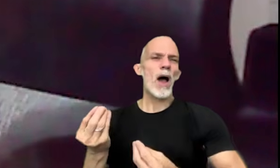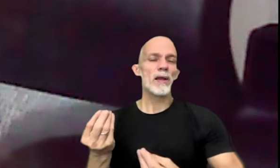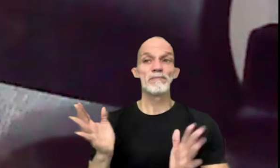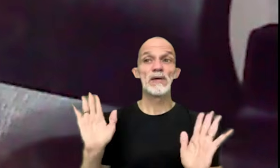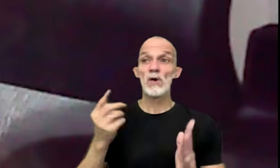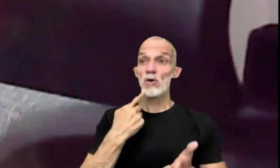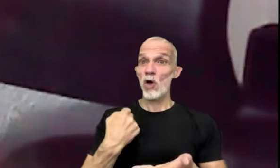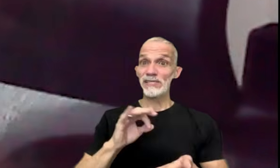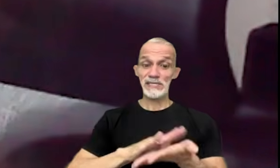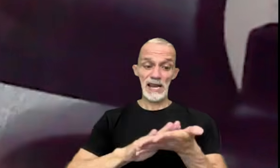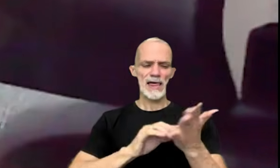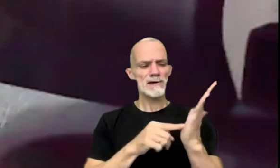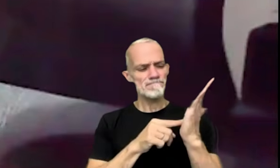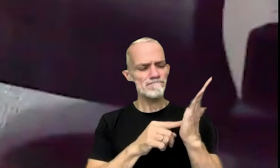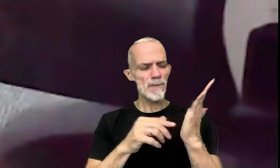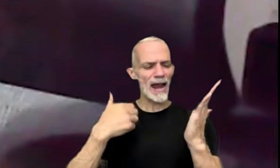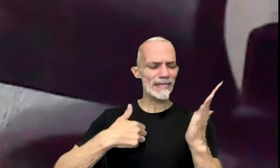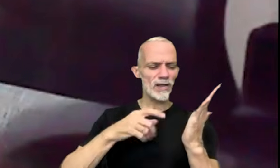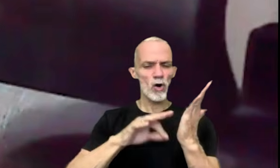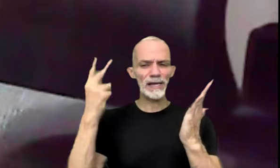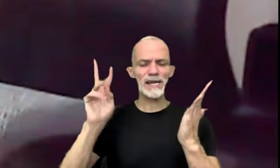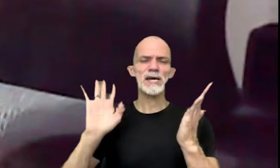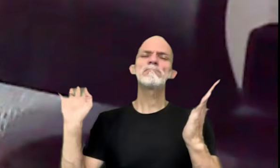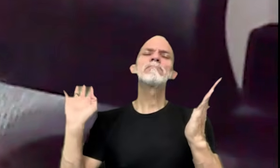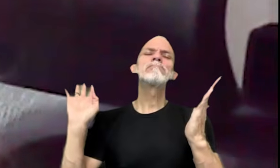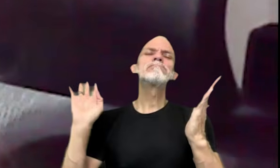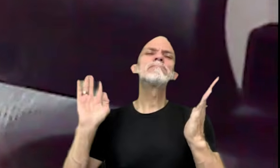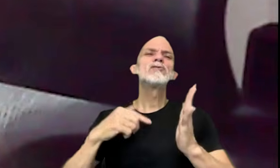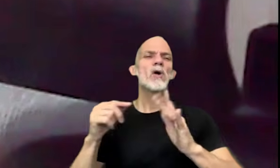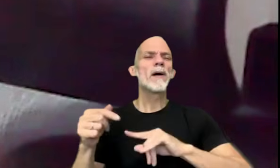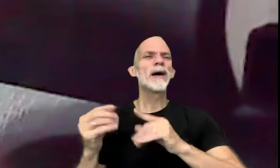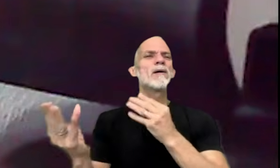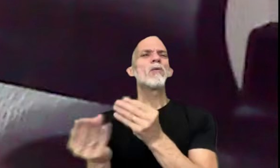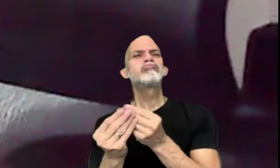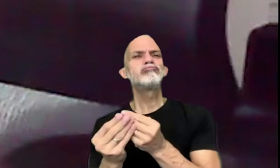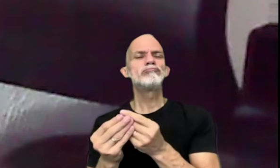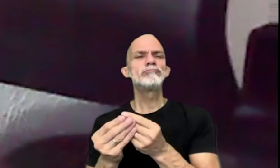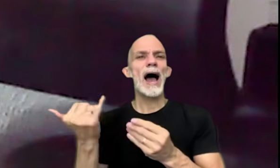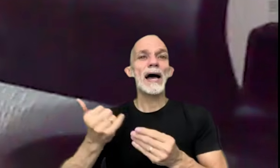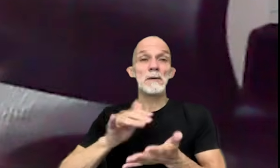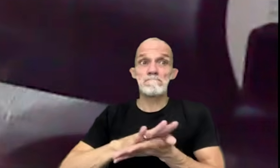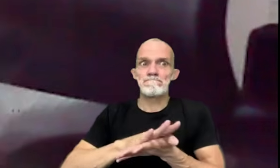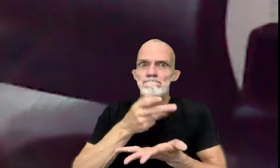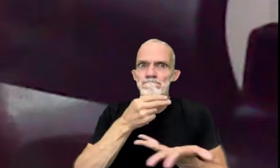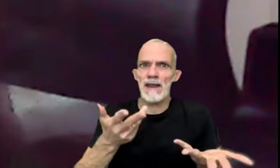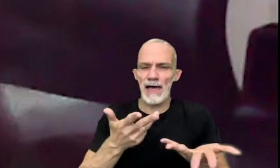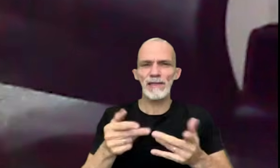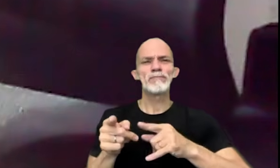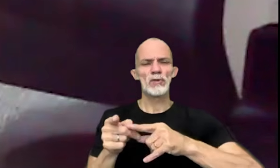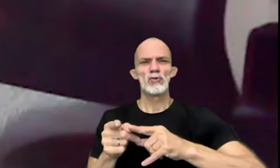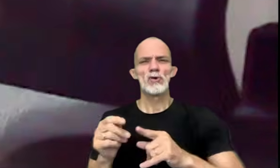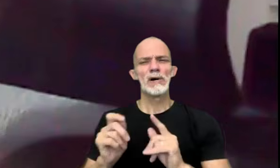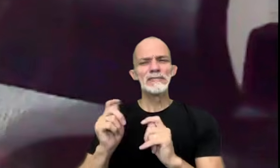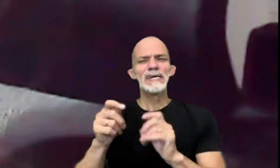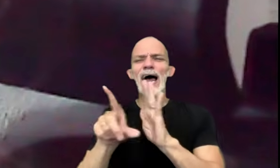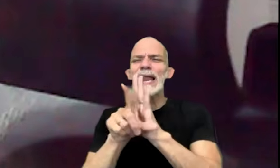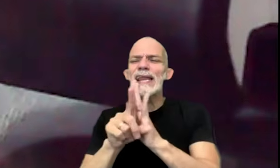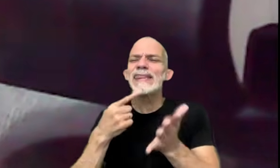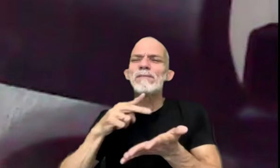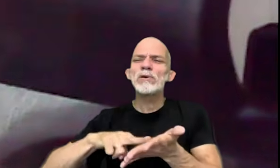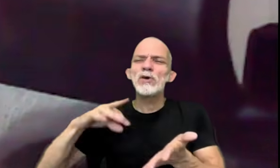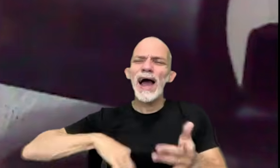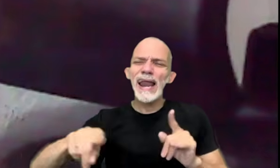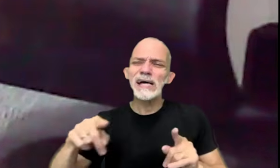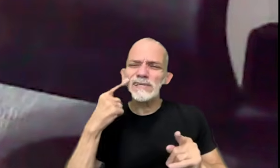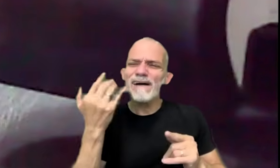Es como no me dice nada, yo me voy por supletoriedad, porque acá sí tengo un blanco, me voy por supletoriedad a la ley de